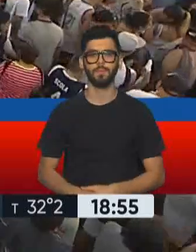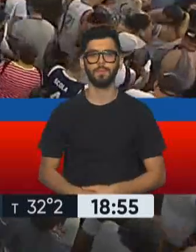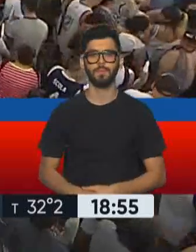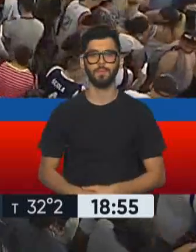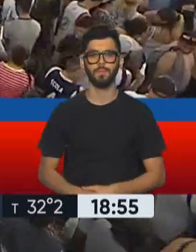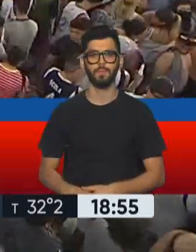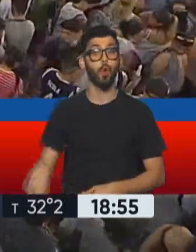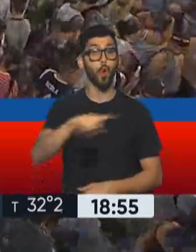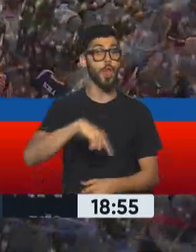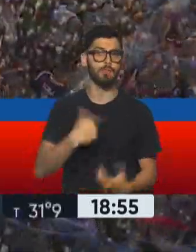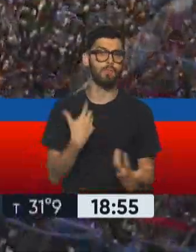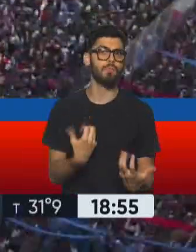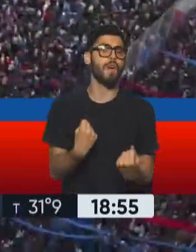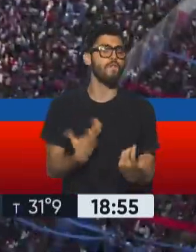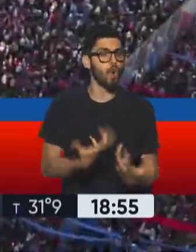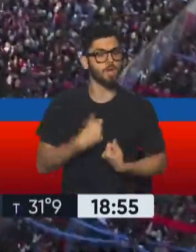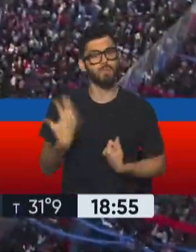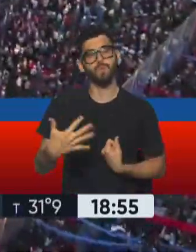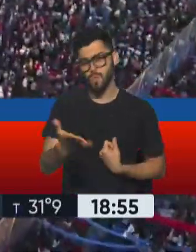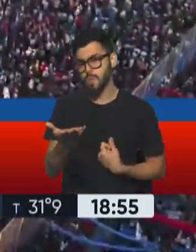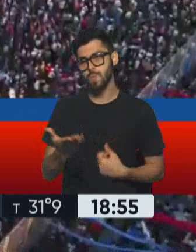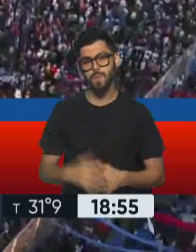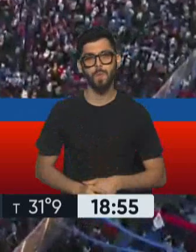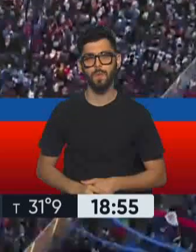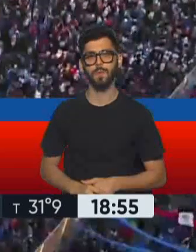Ustedes me dan mucha fuerza, compañeros.